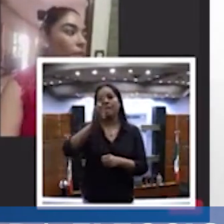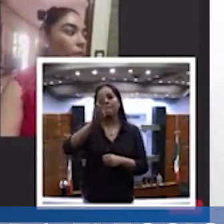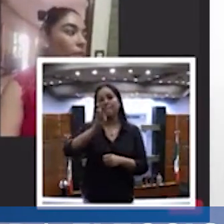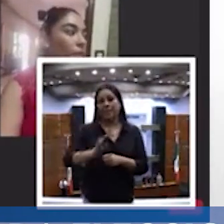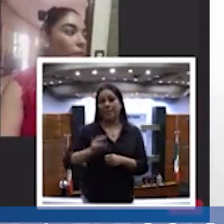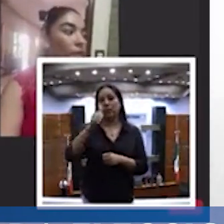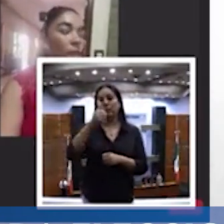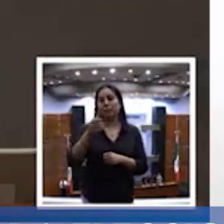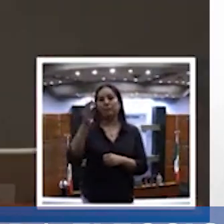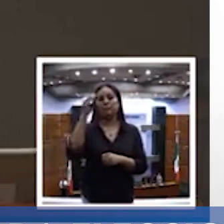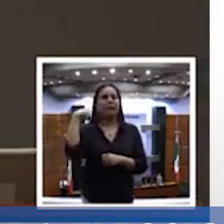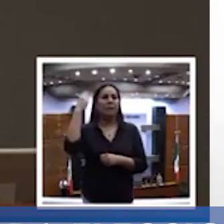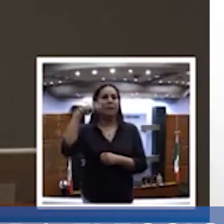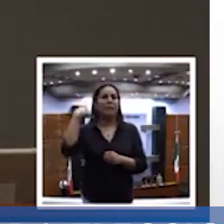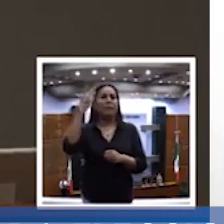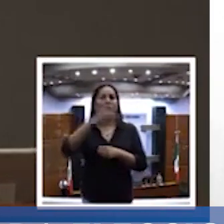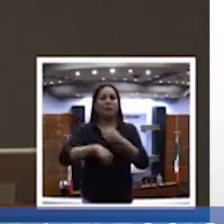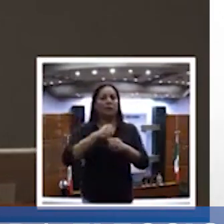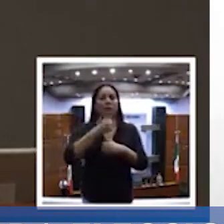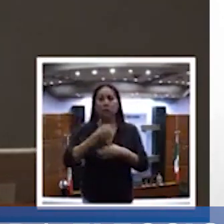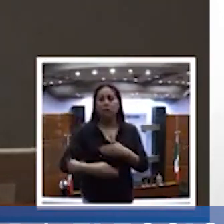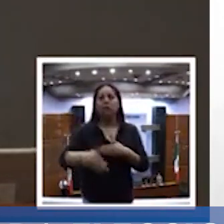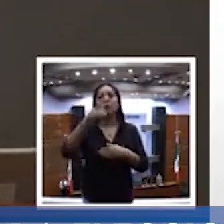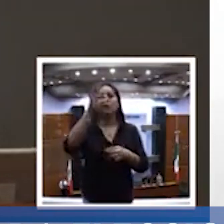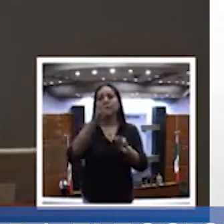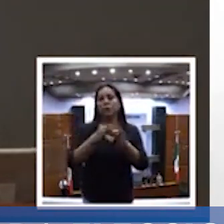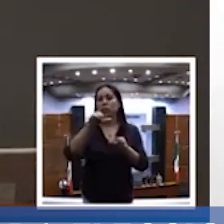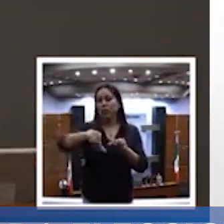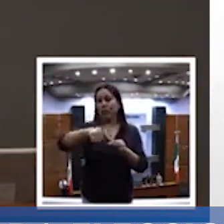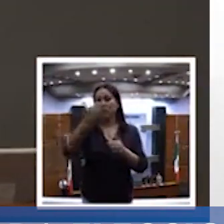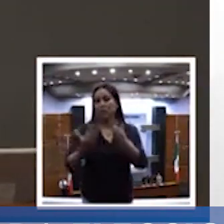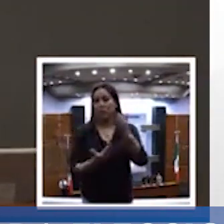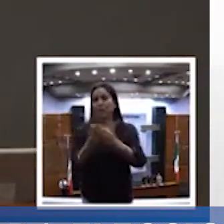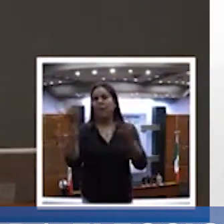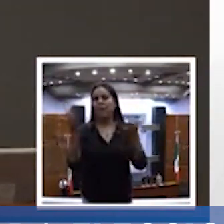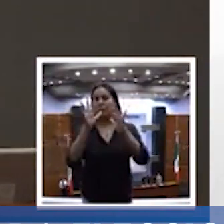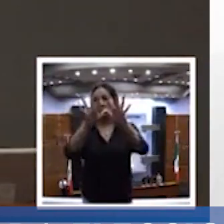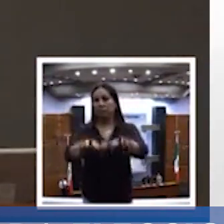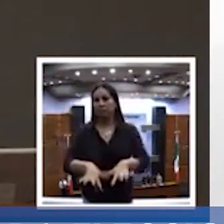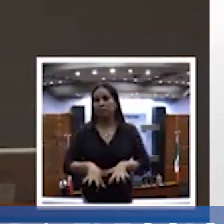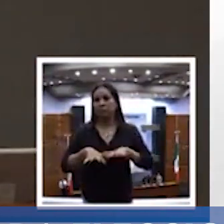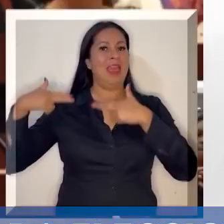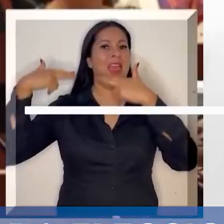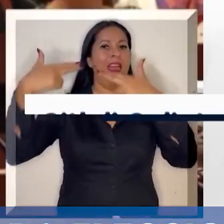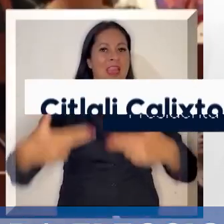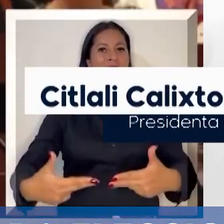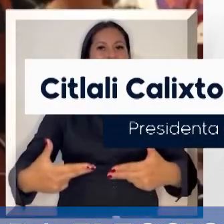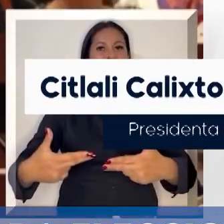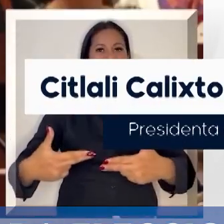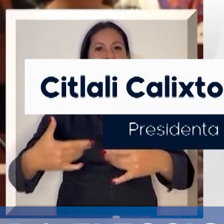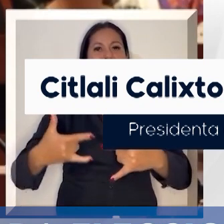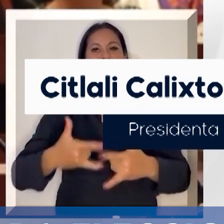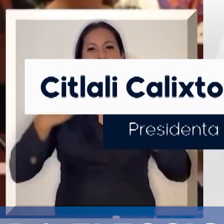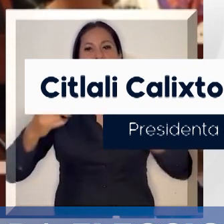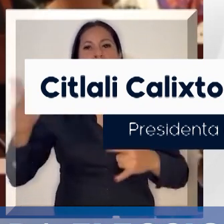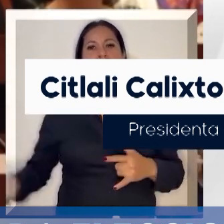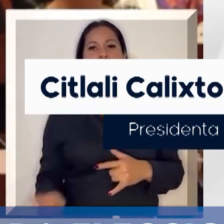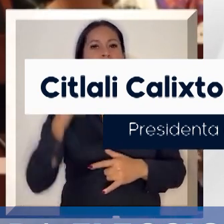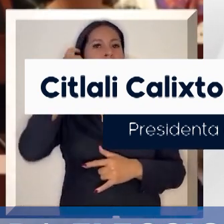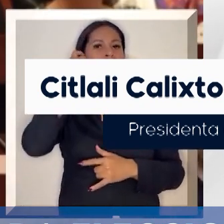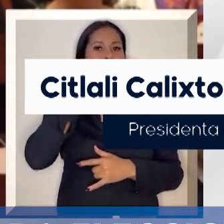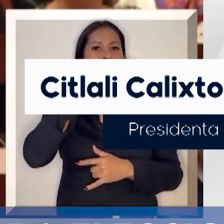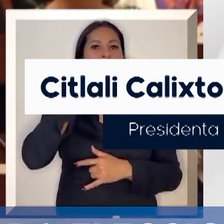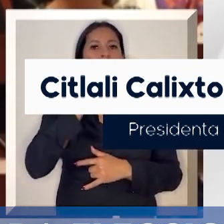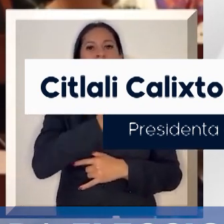legisladores a redoblar los trabajos legislativos para evitar el rezago en temas de interés social el pueblo guerrerense